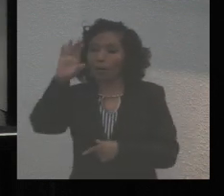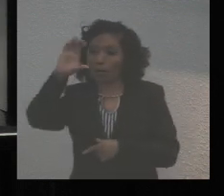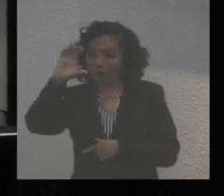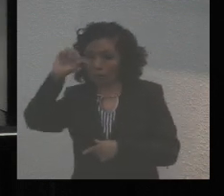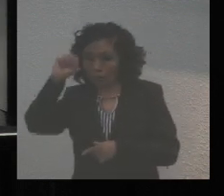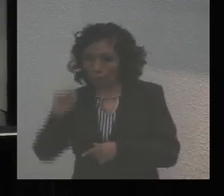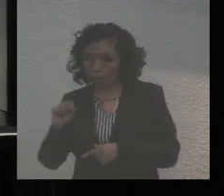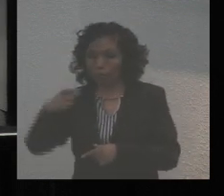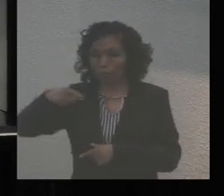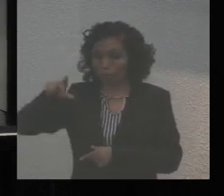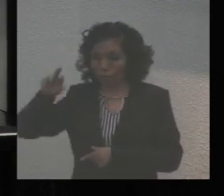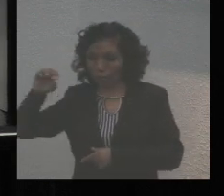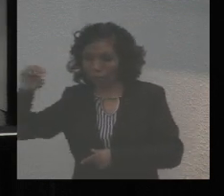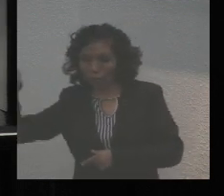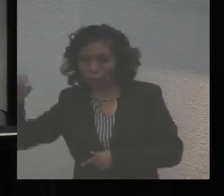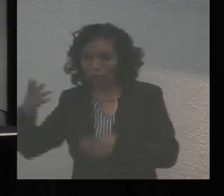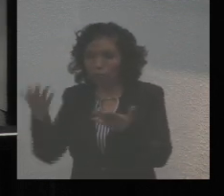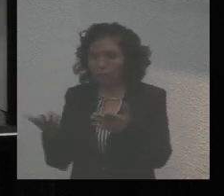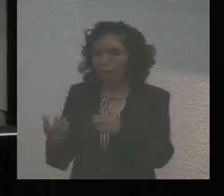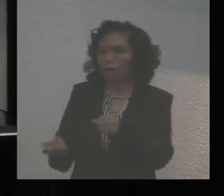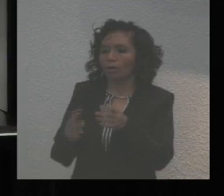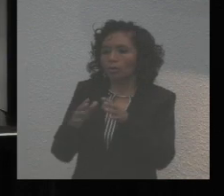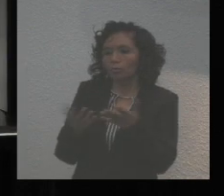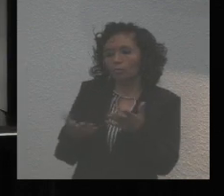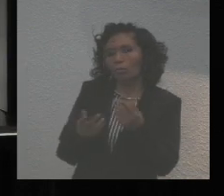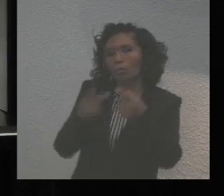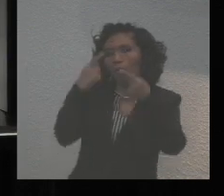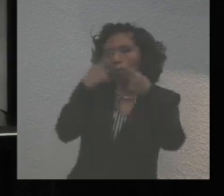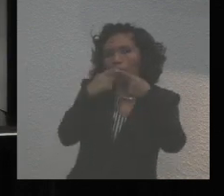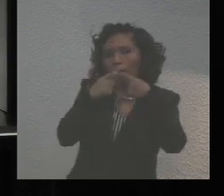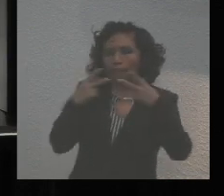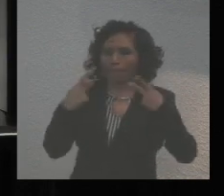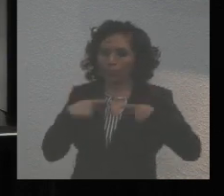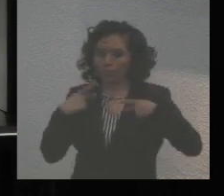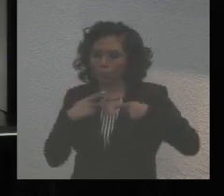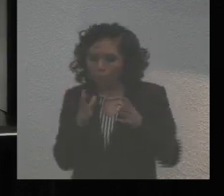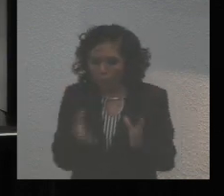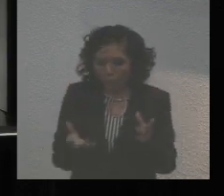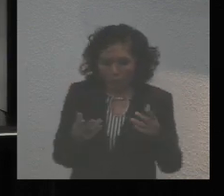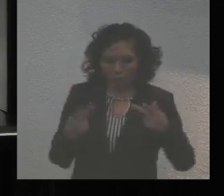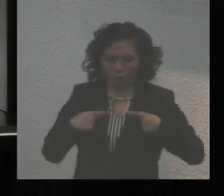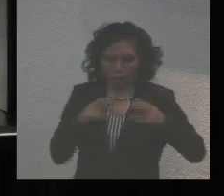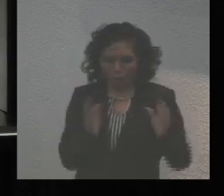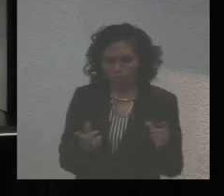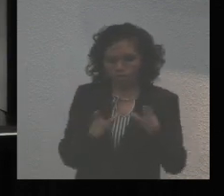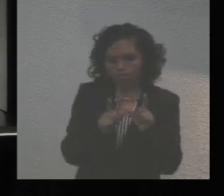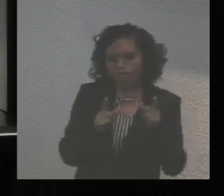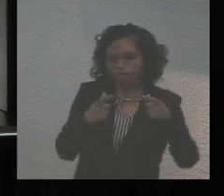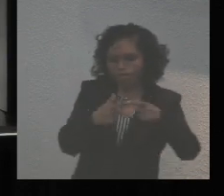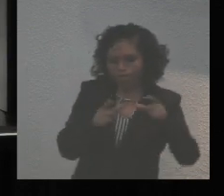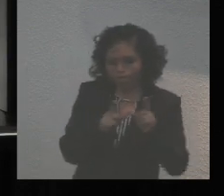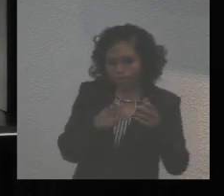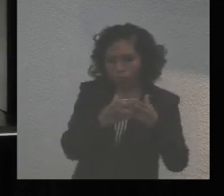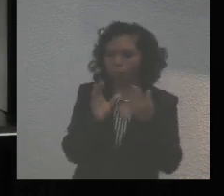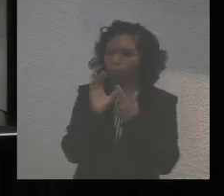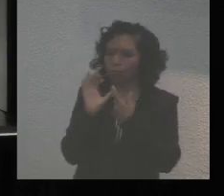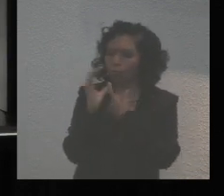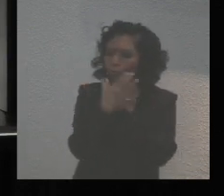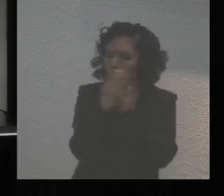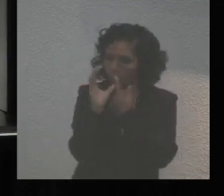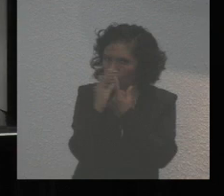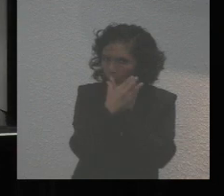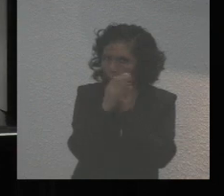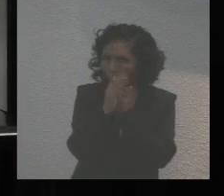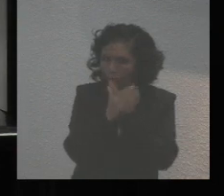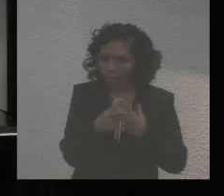Sur y Quintana Roo, integrados por un secretario y un vocal designados por los gobernadores provisionales y por un comisionado